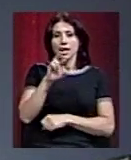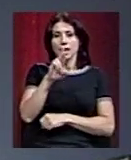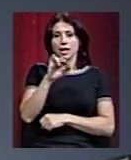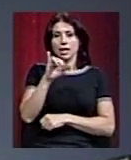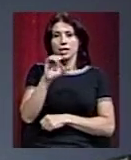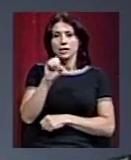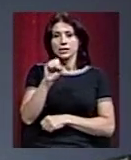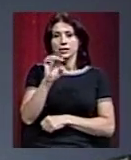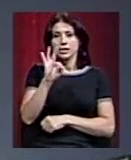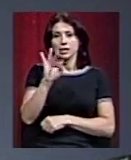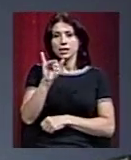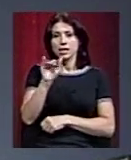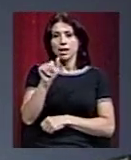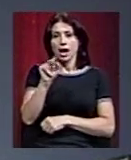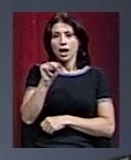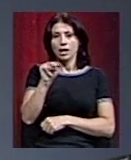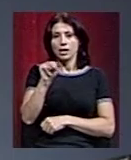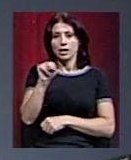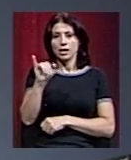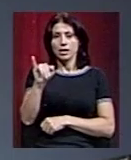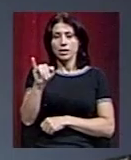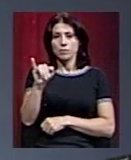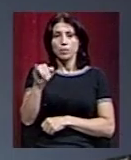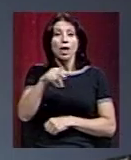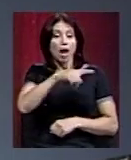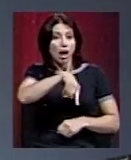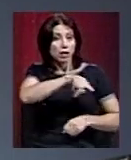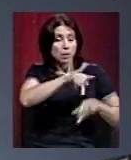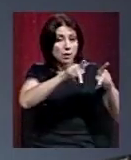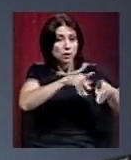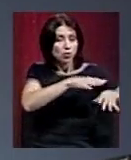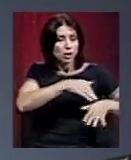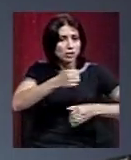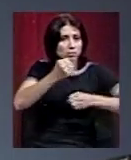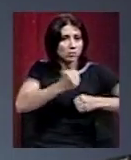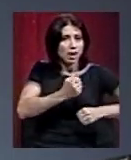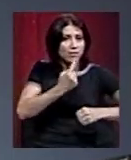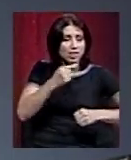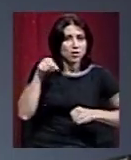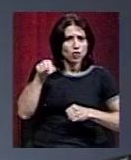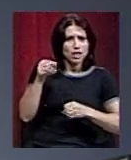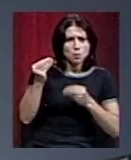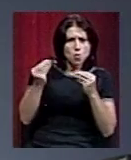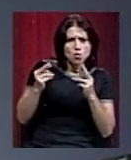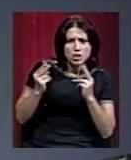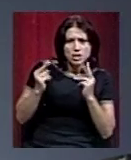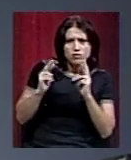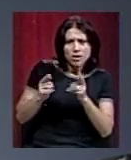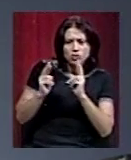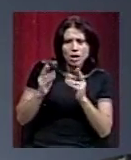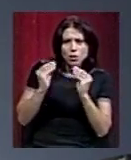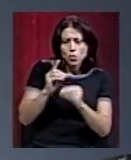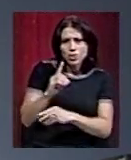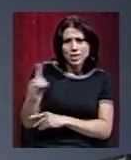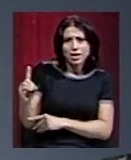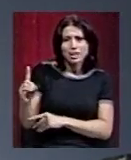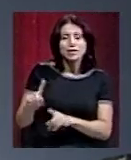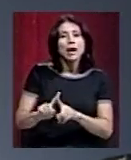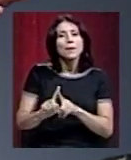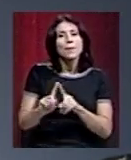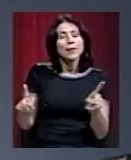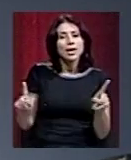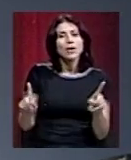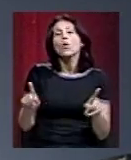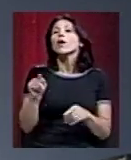quien los insurgentes habían señalado como muy reaccionario, como muy de derecha, pero que es